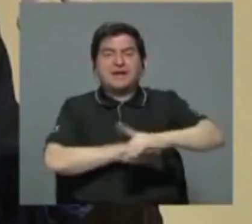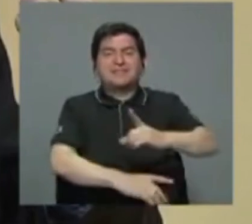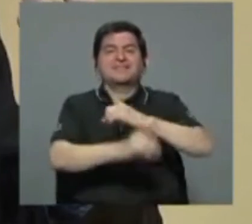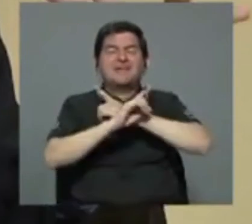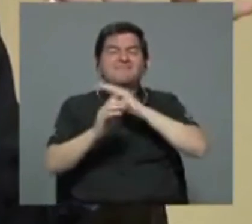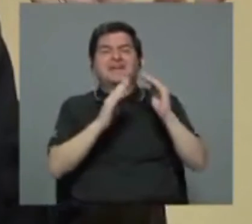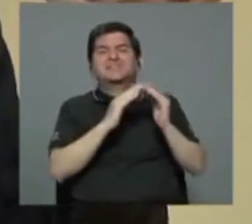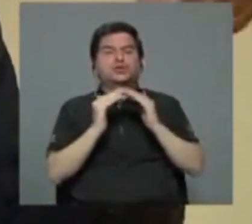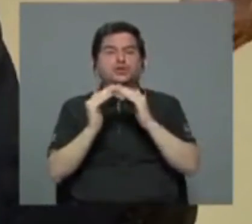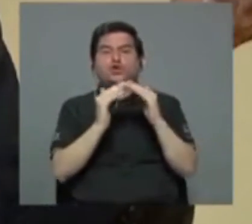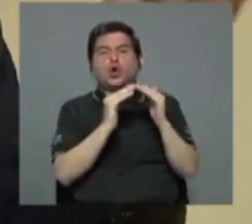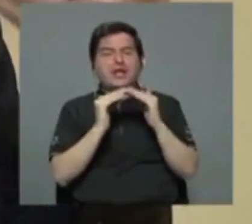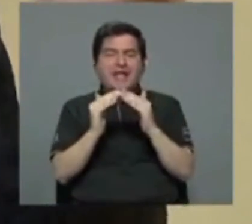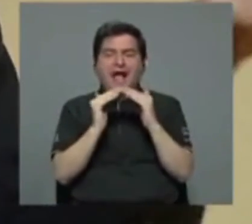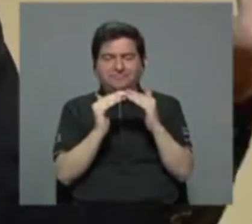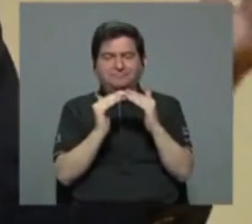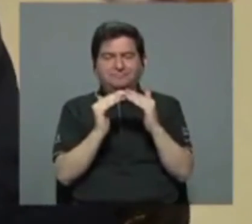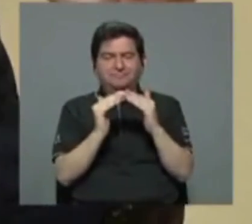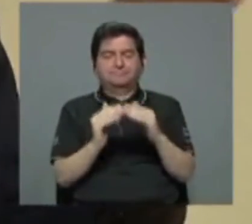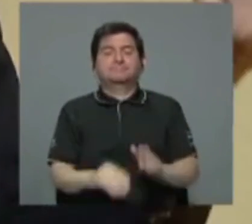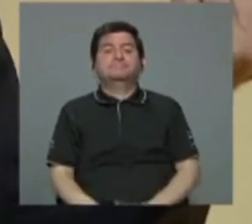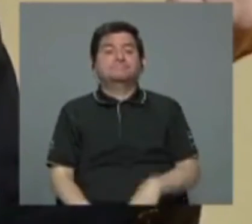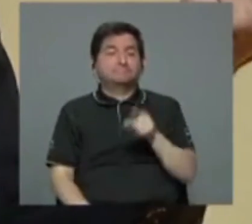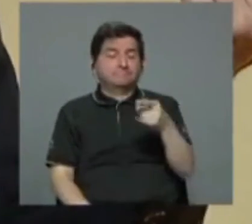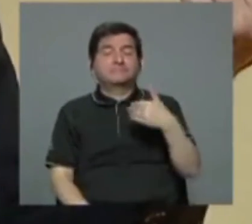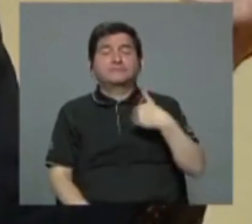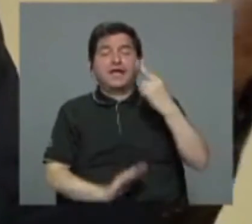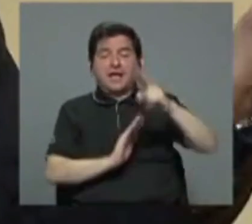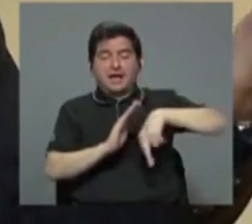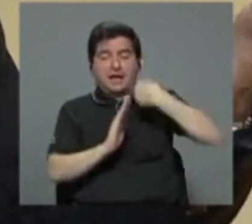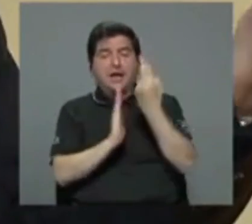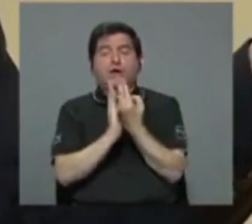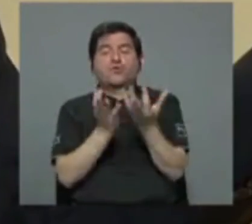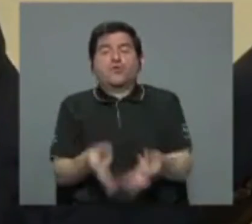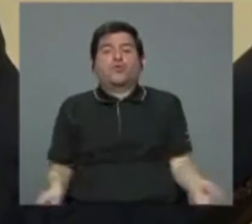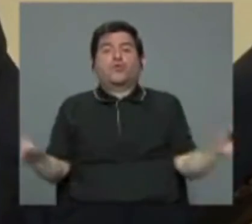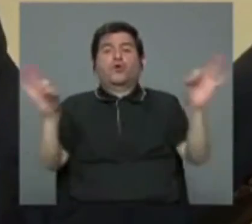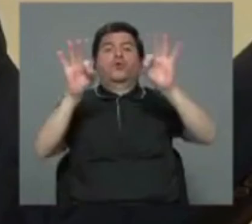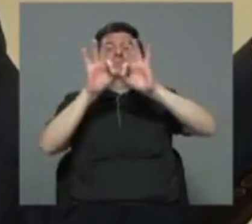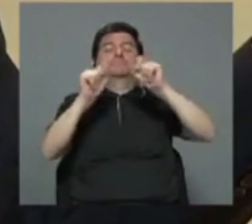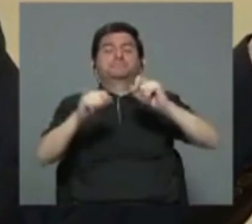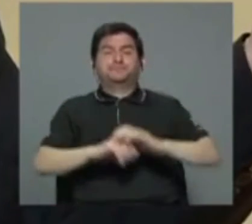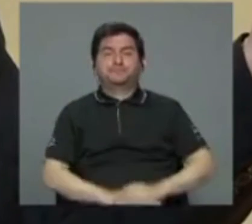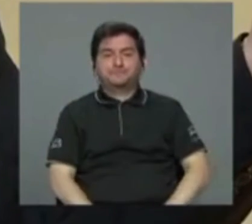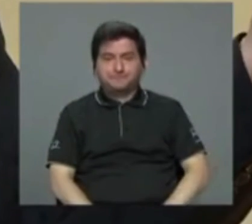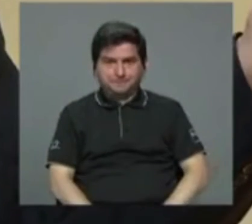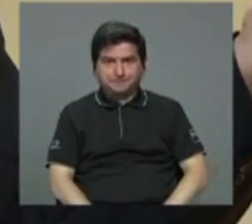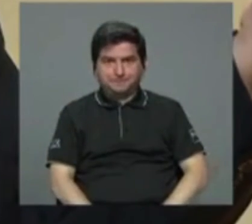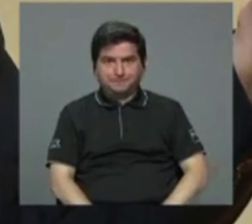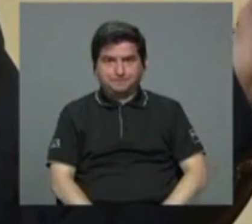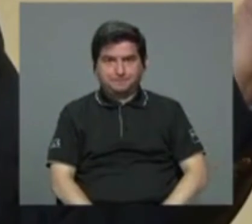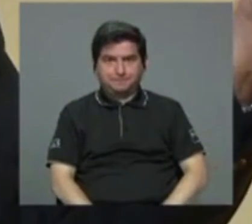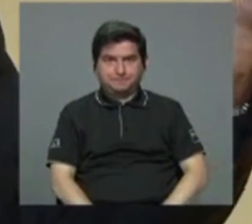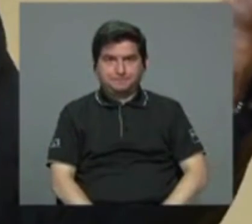los Habitantes tiene papel protagónico, y entonces